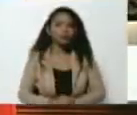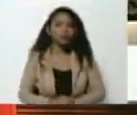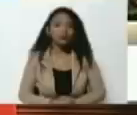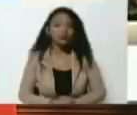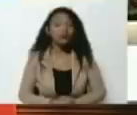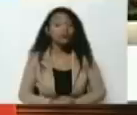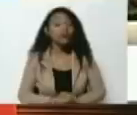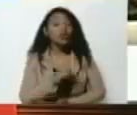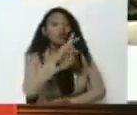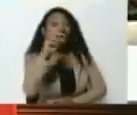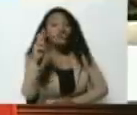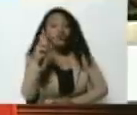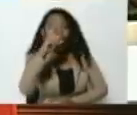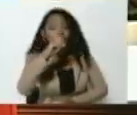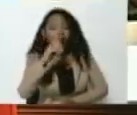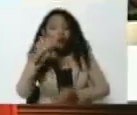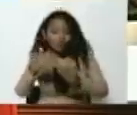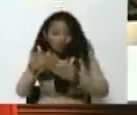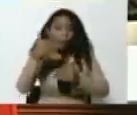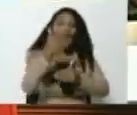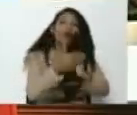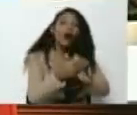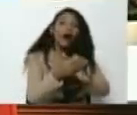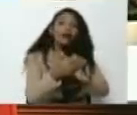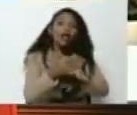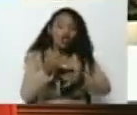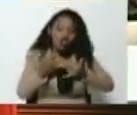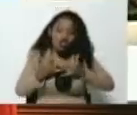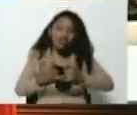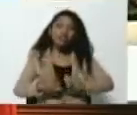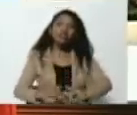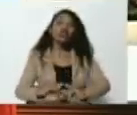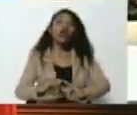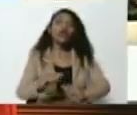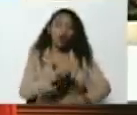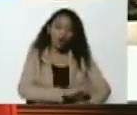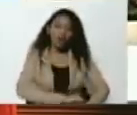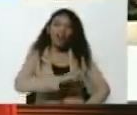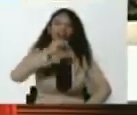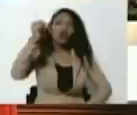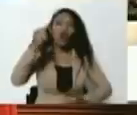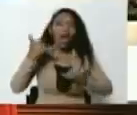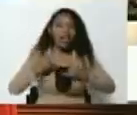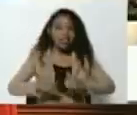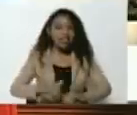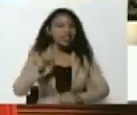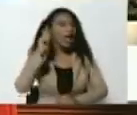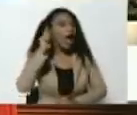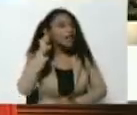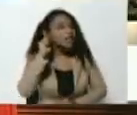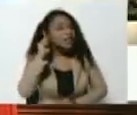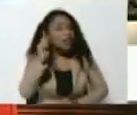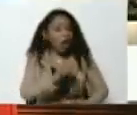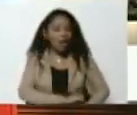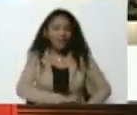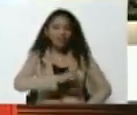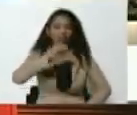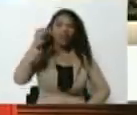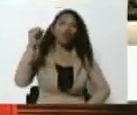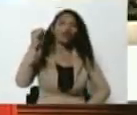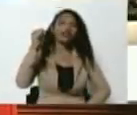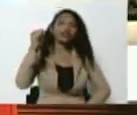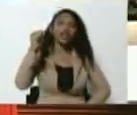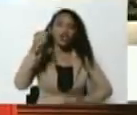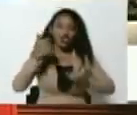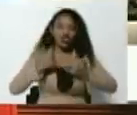Y 200 años después, los hijos de los libertadores, las hijas de las libertadoras, los hijos